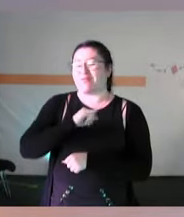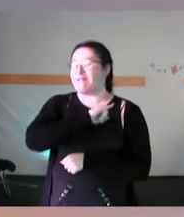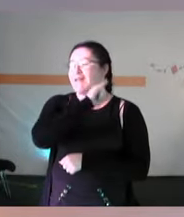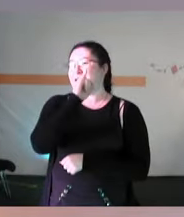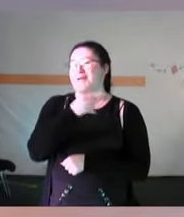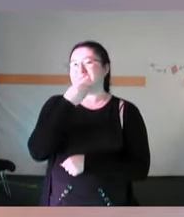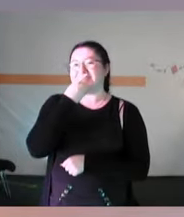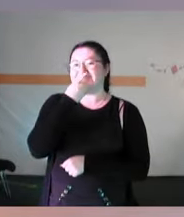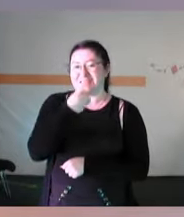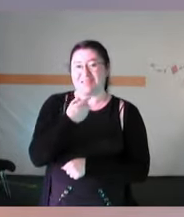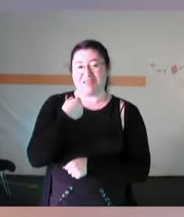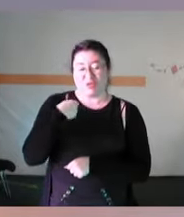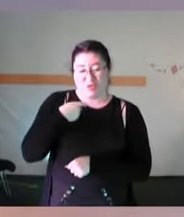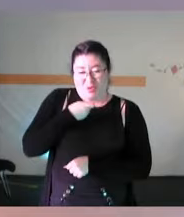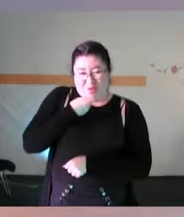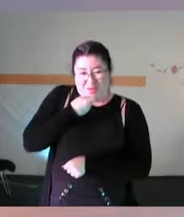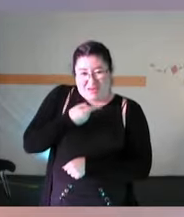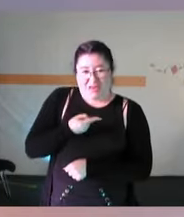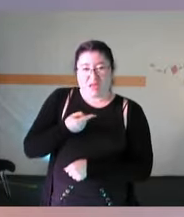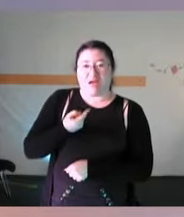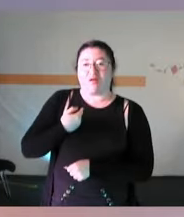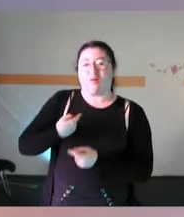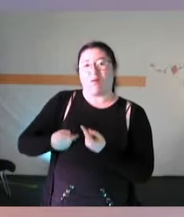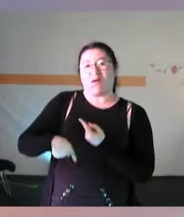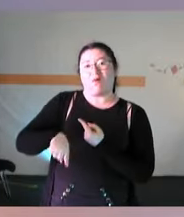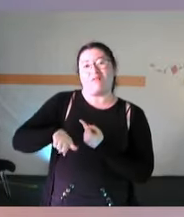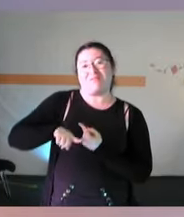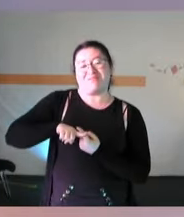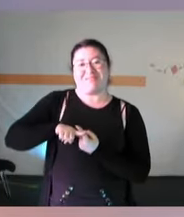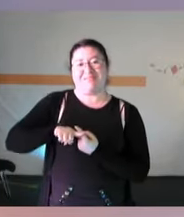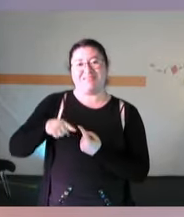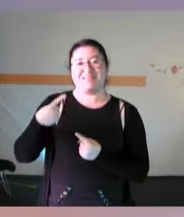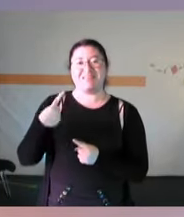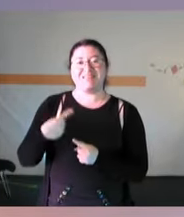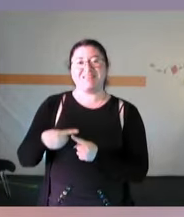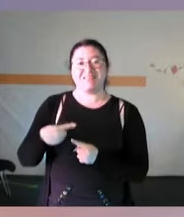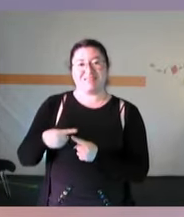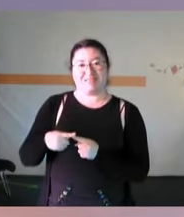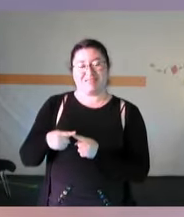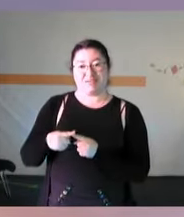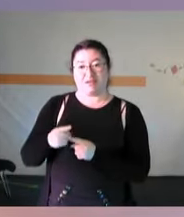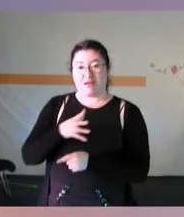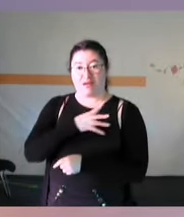que cuando era una niñita me había abusado el hijo de la mejor amiga de mi mamá.